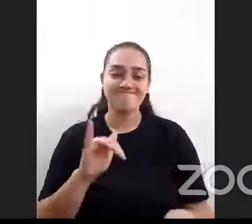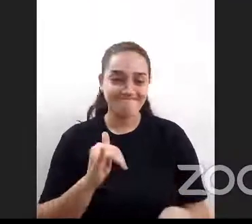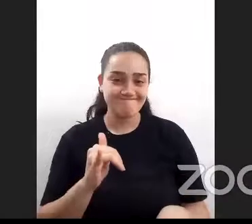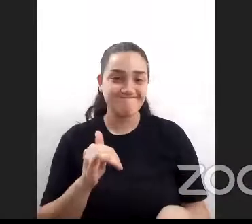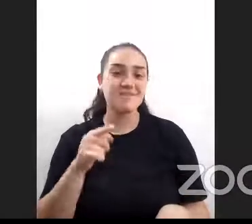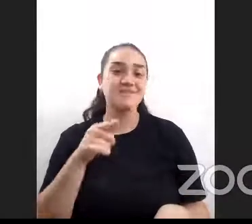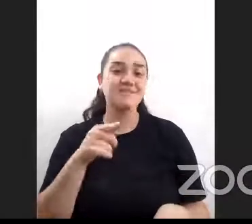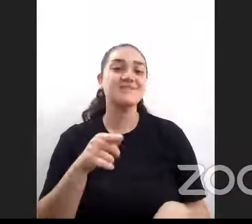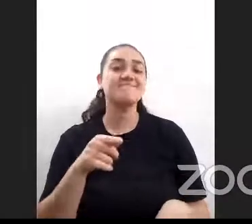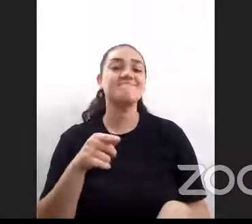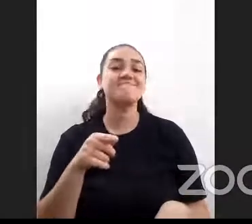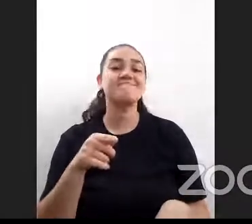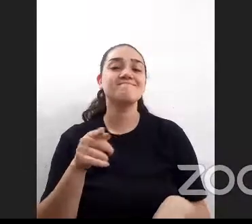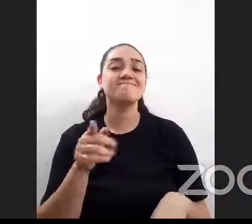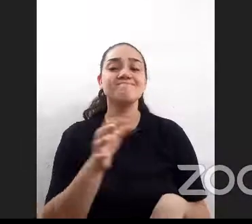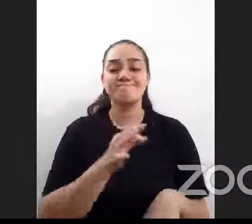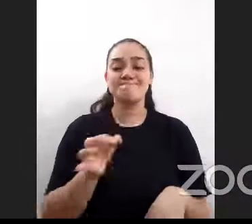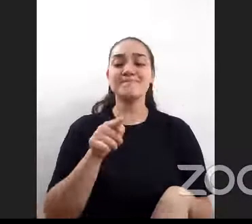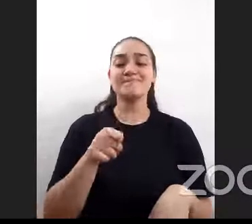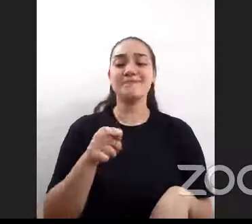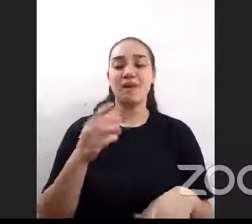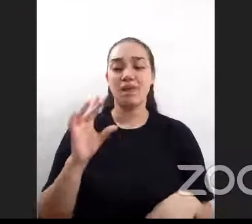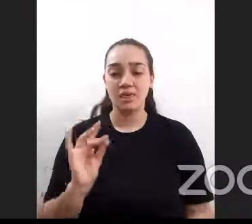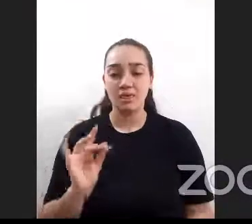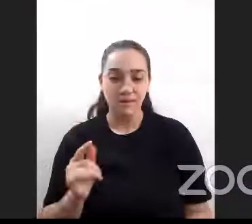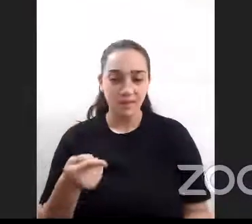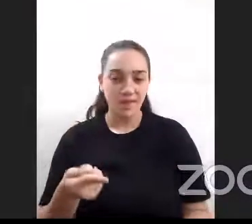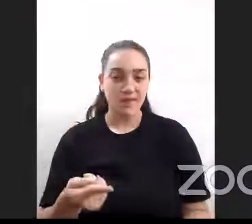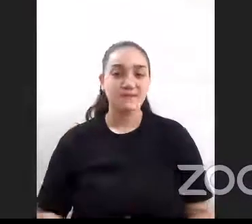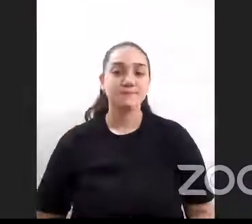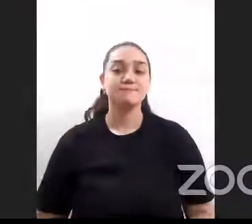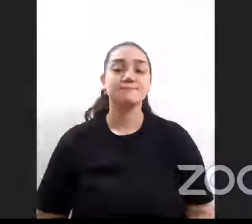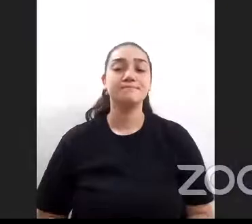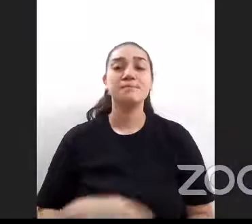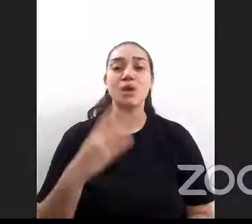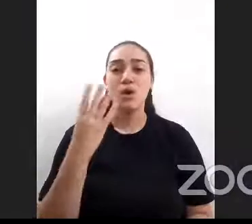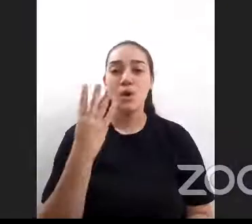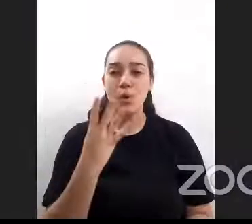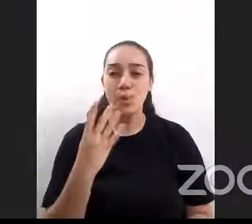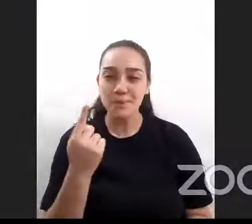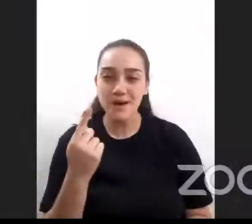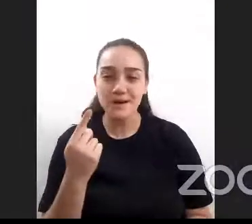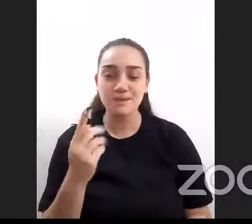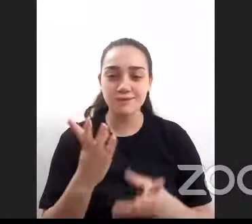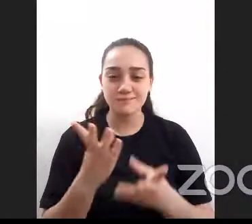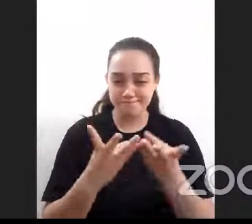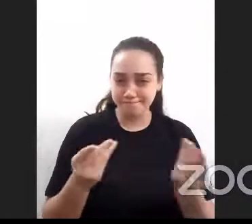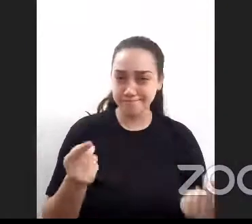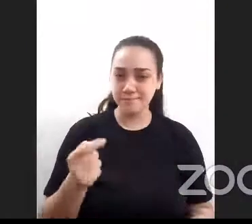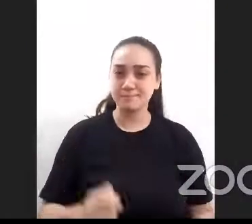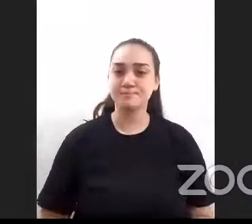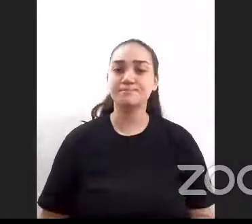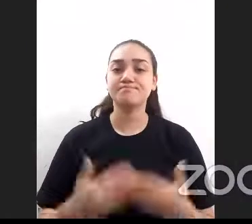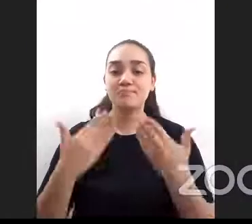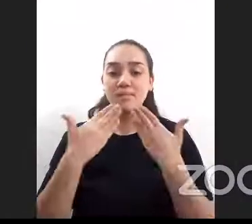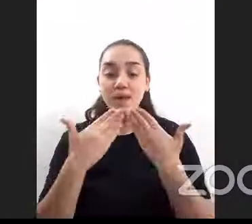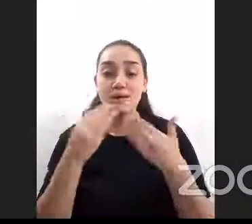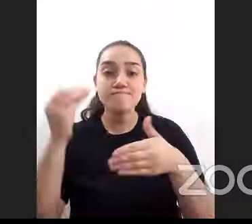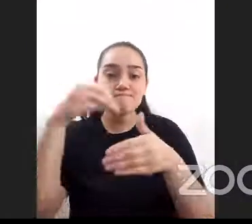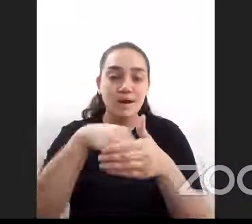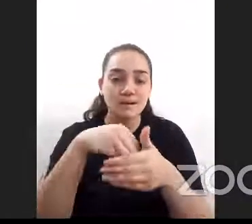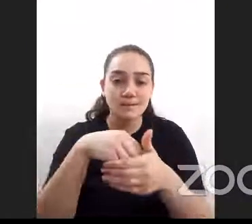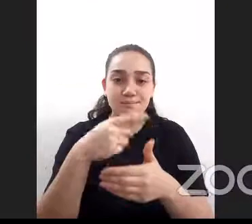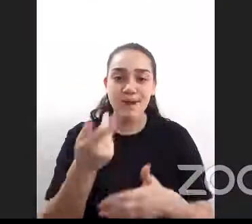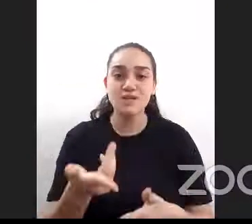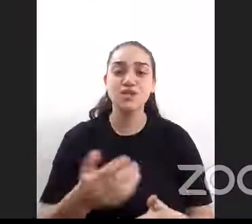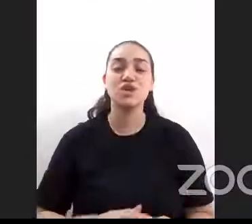tenemos que cerrar como en cuatro minutos más así que les agradezco la gran participación y nada